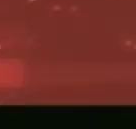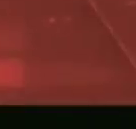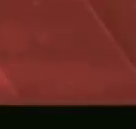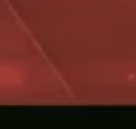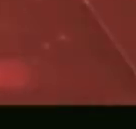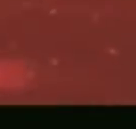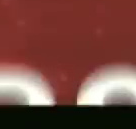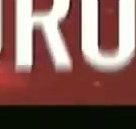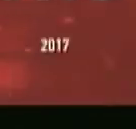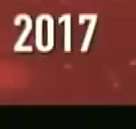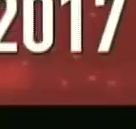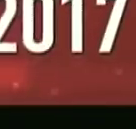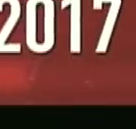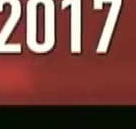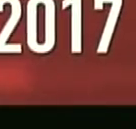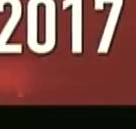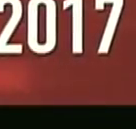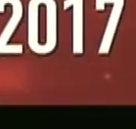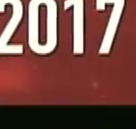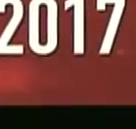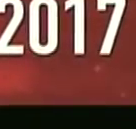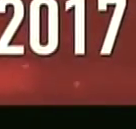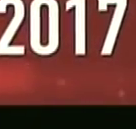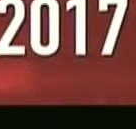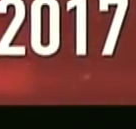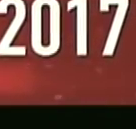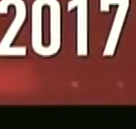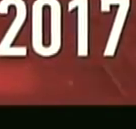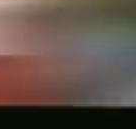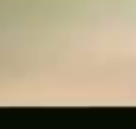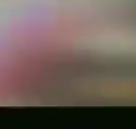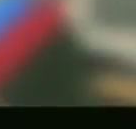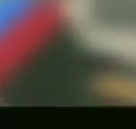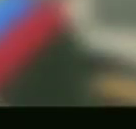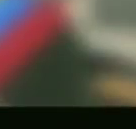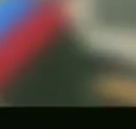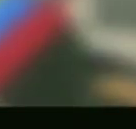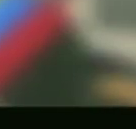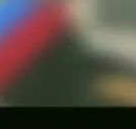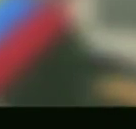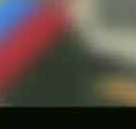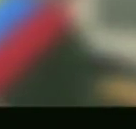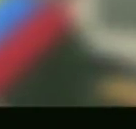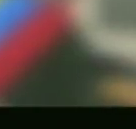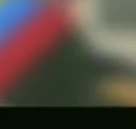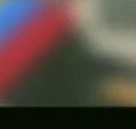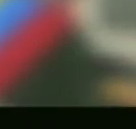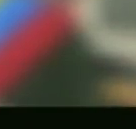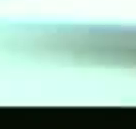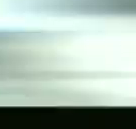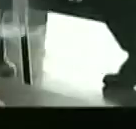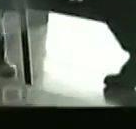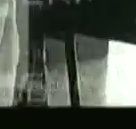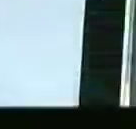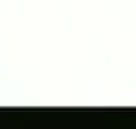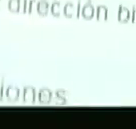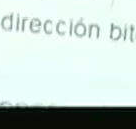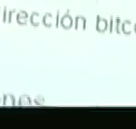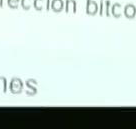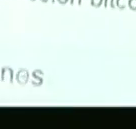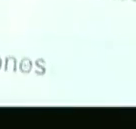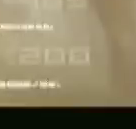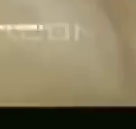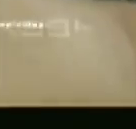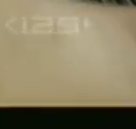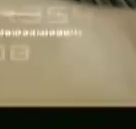Victorias del presidente Nicolás Maduro en 2017. Victoria número 9. Frente al